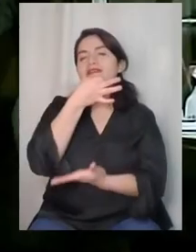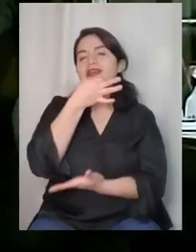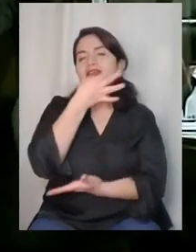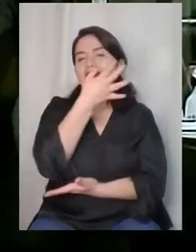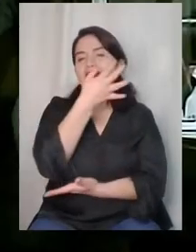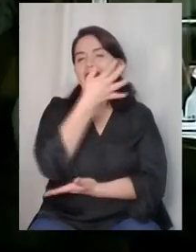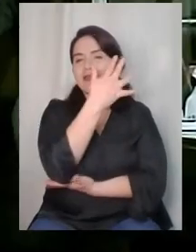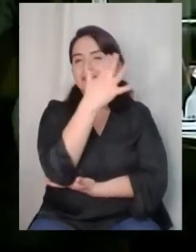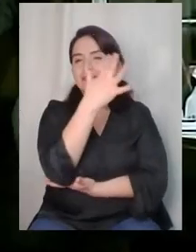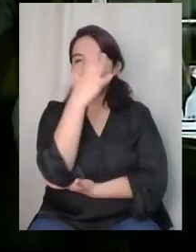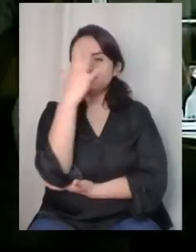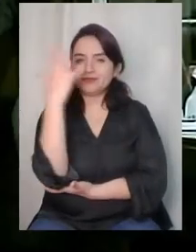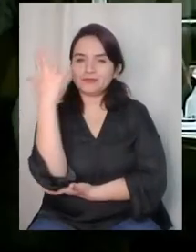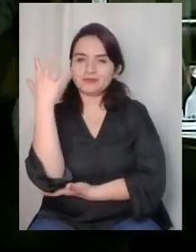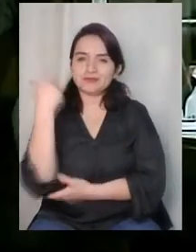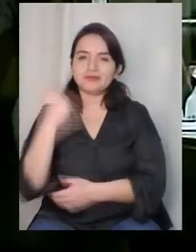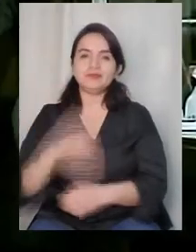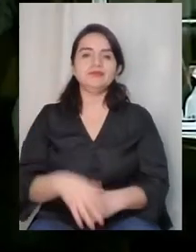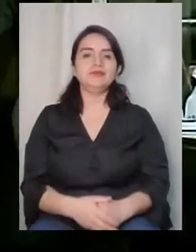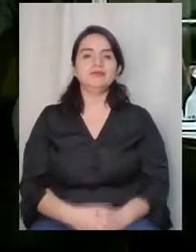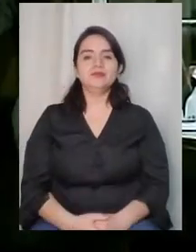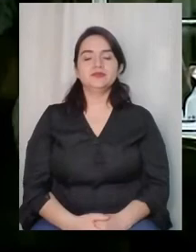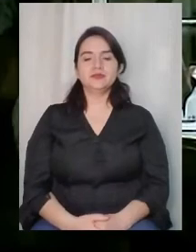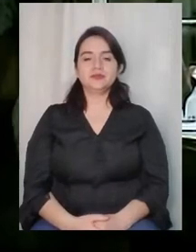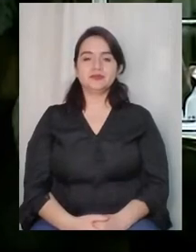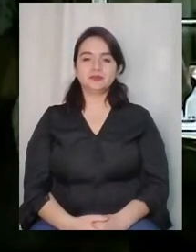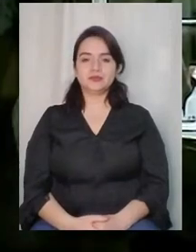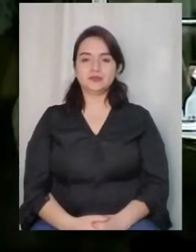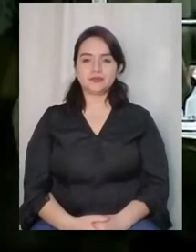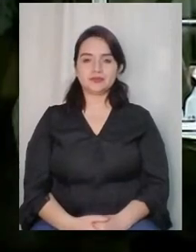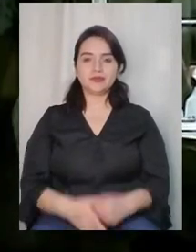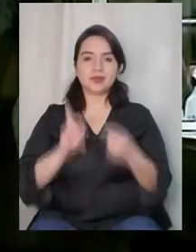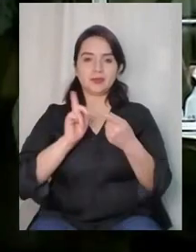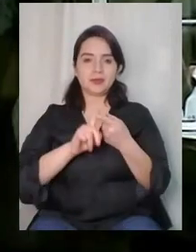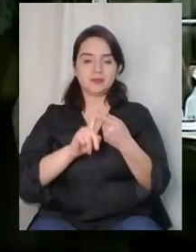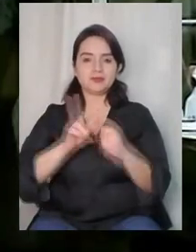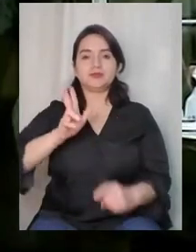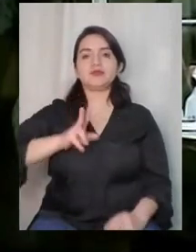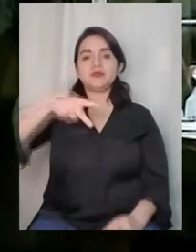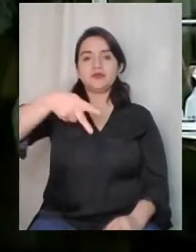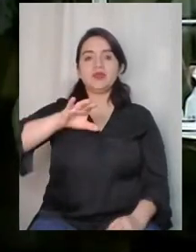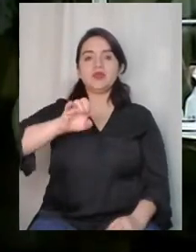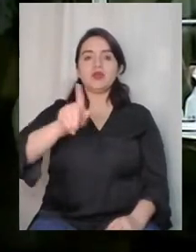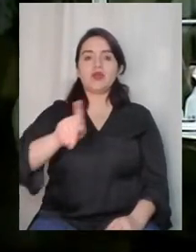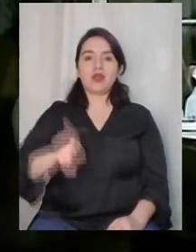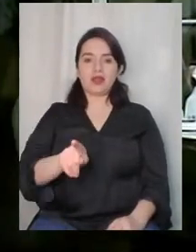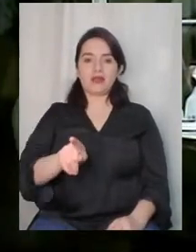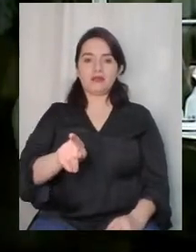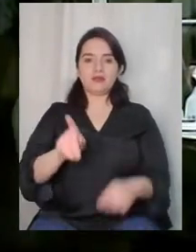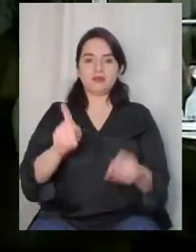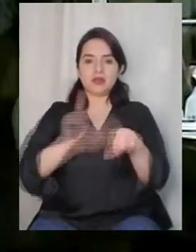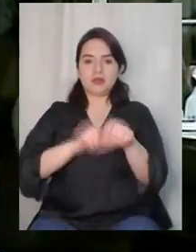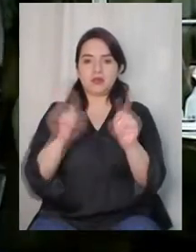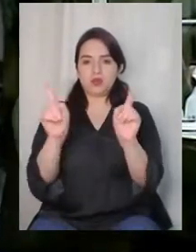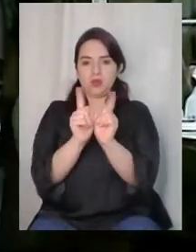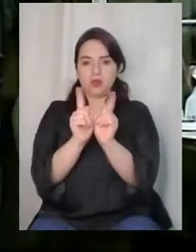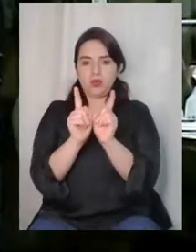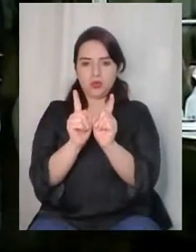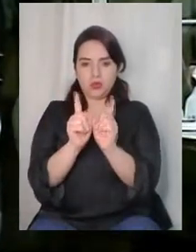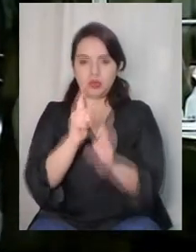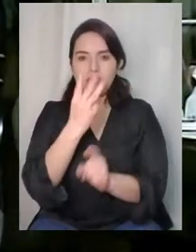participación de la, don Nicolás, de la ciudad. Don Nicolás, le quedan 30 segundos. Le quedan 30 segundos. Estoy terminando.